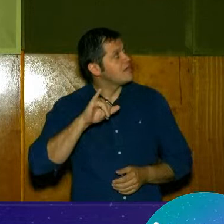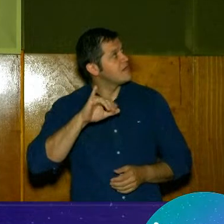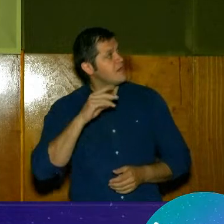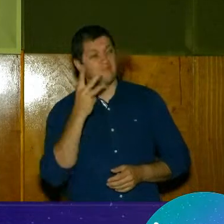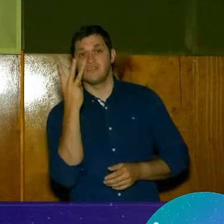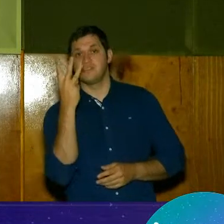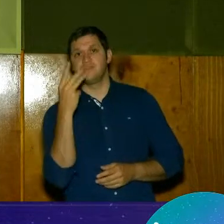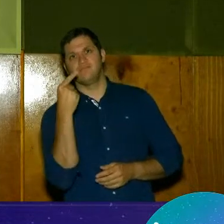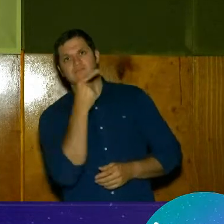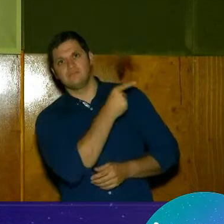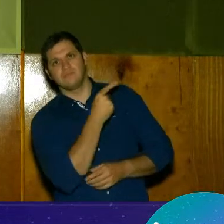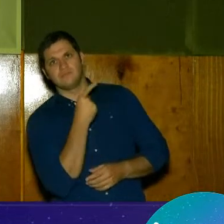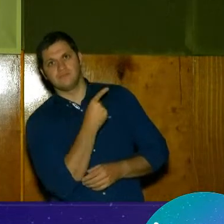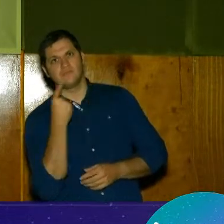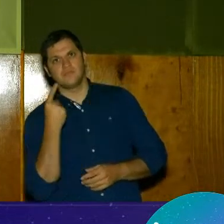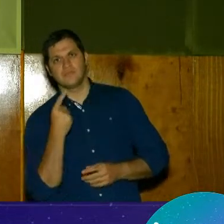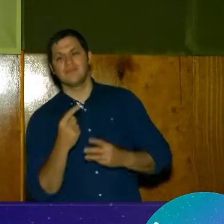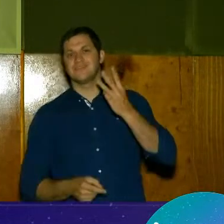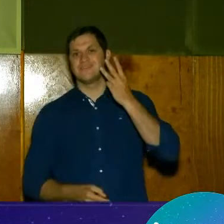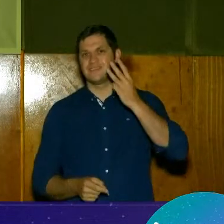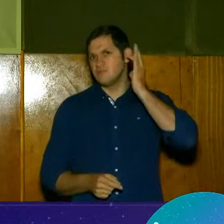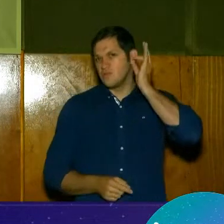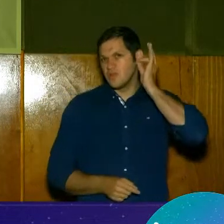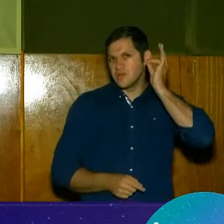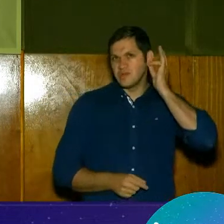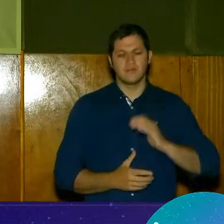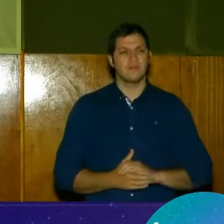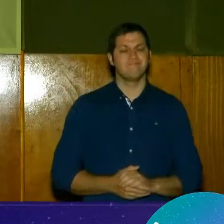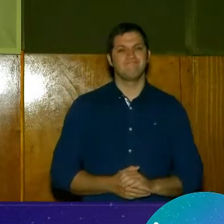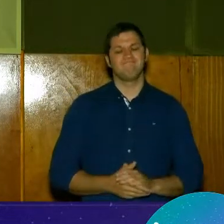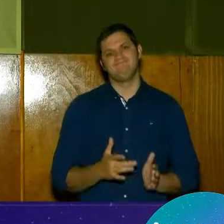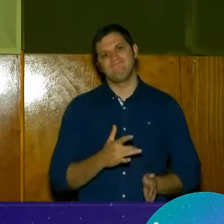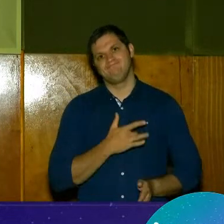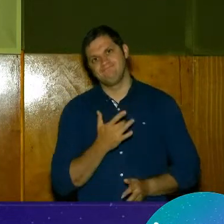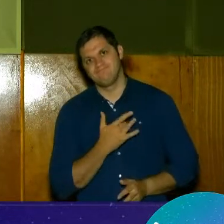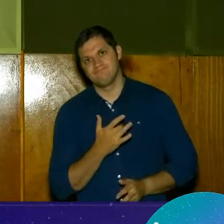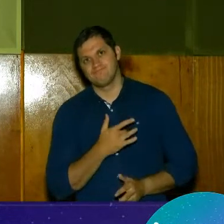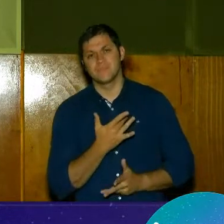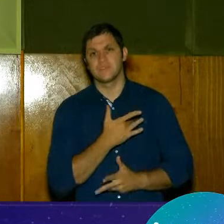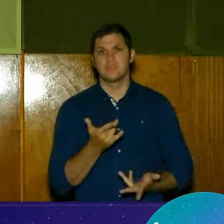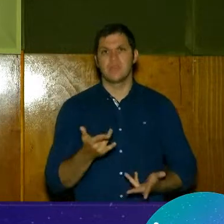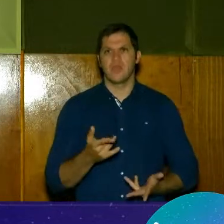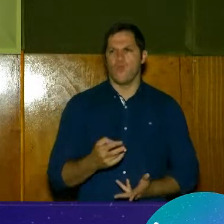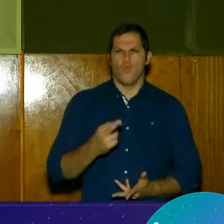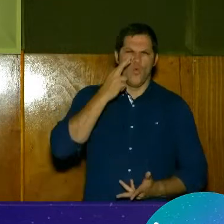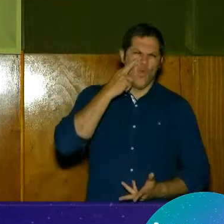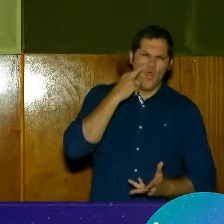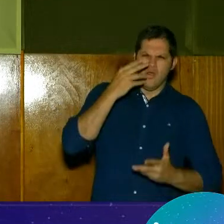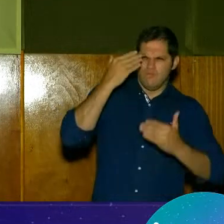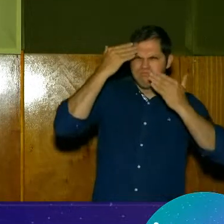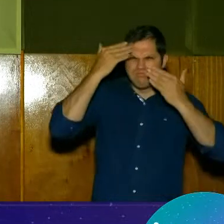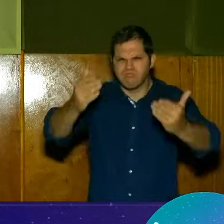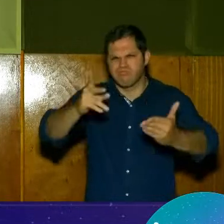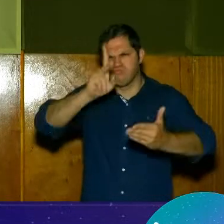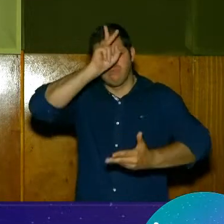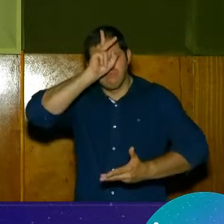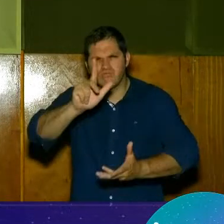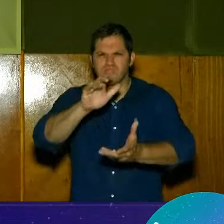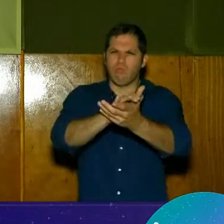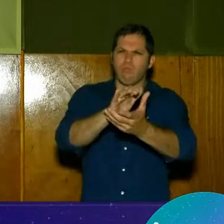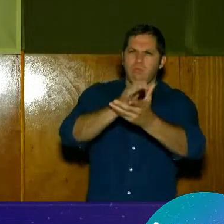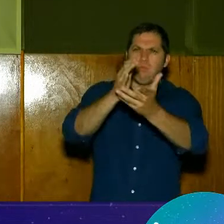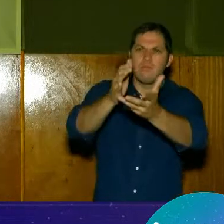conocimiento así que varias de ellas se hicieron famosas entre ellas podemos hablar de wilhelmina fleming de annie jump